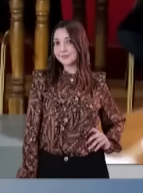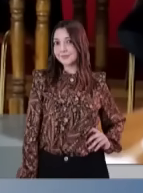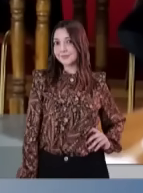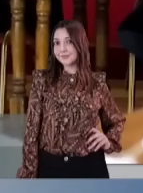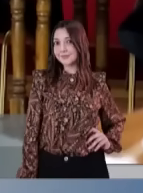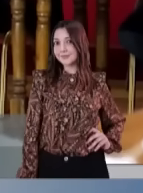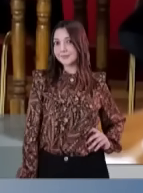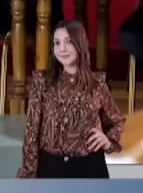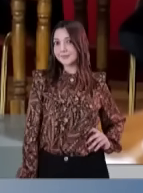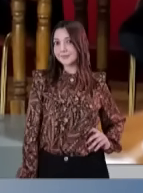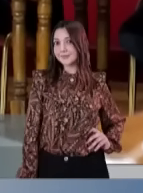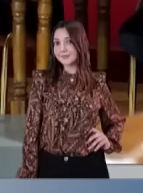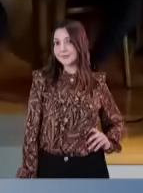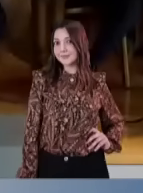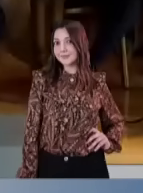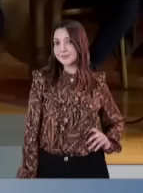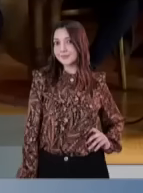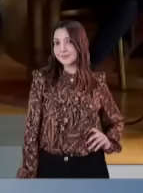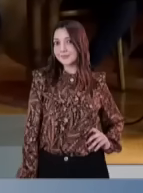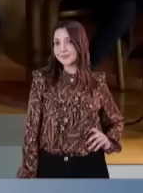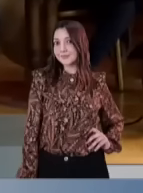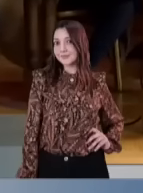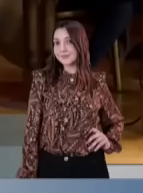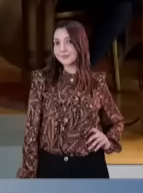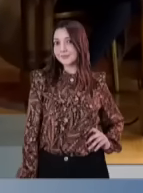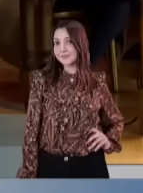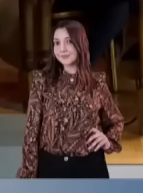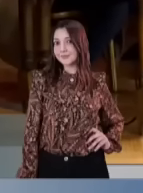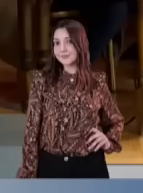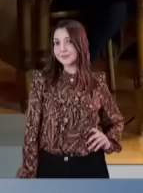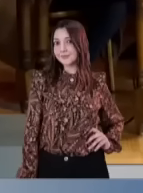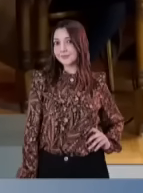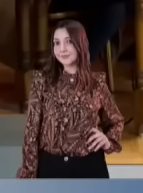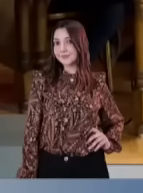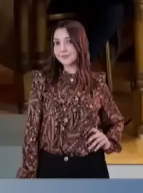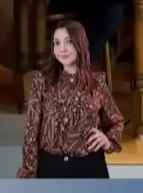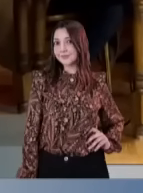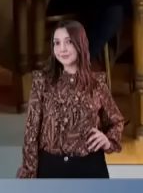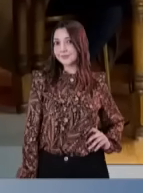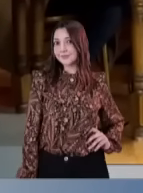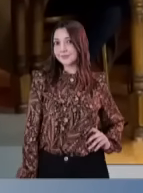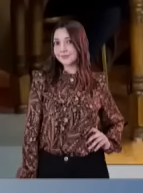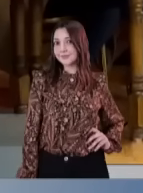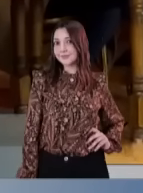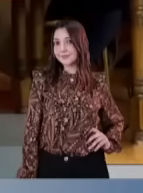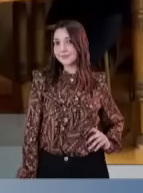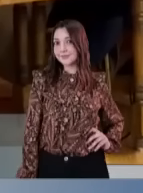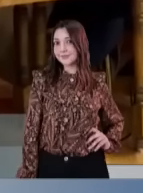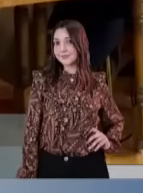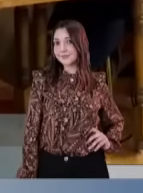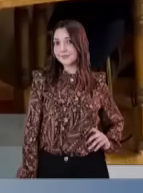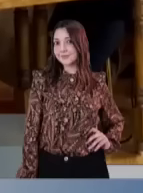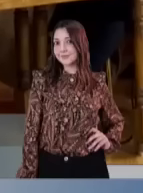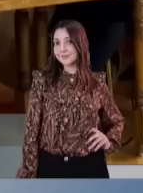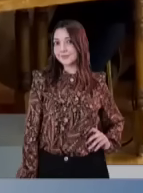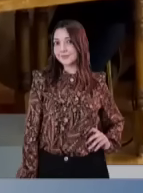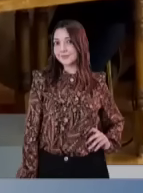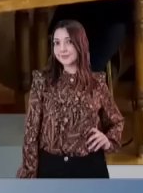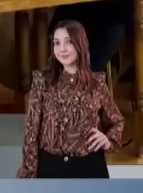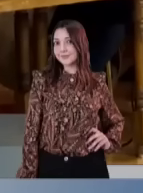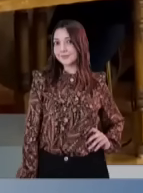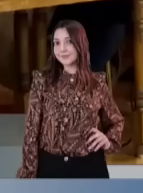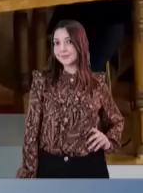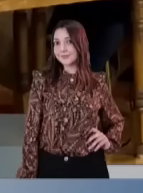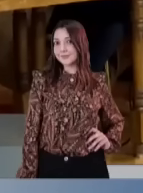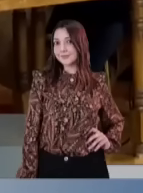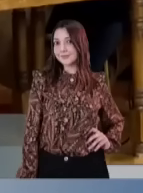acusación constitucional, en fin. Salud, ya lo decía, también muy importante, ni hablar de cultura, en donde tú mencionabas, Dani, que hay cuestionamientos